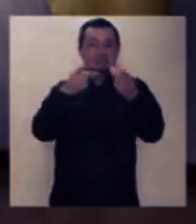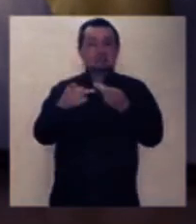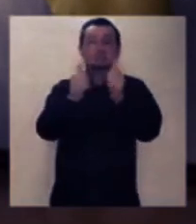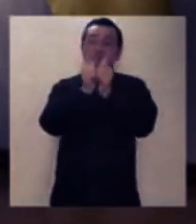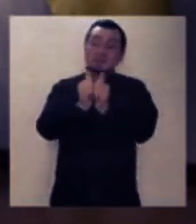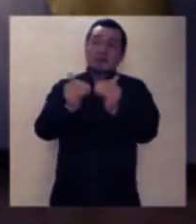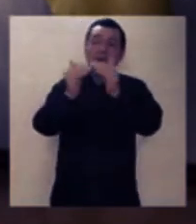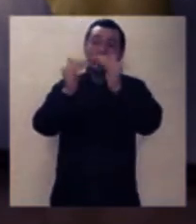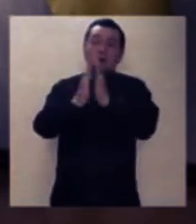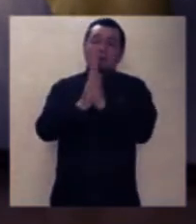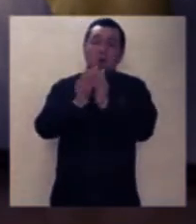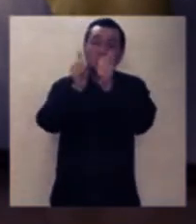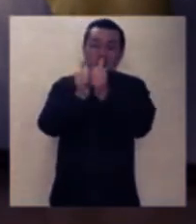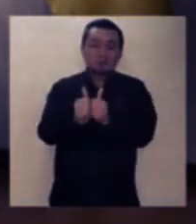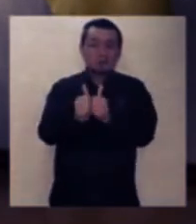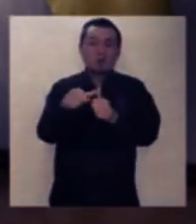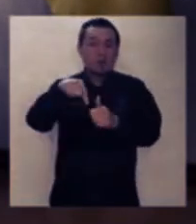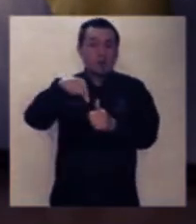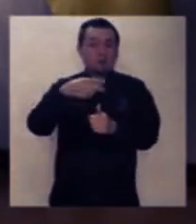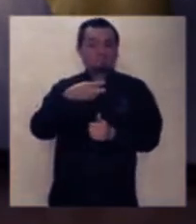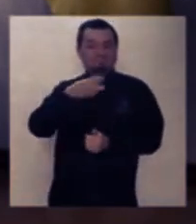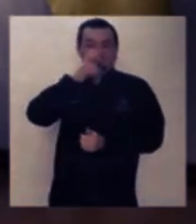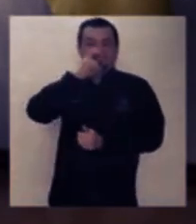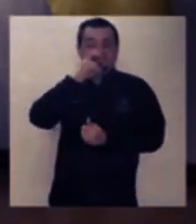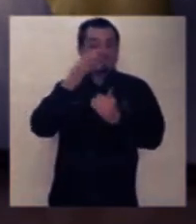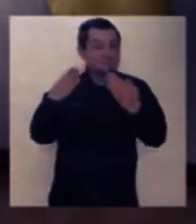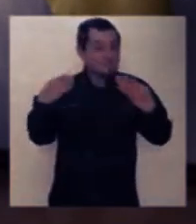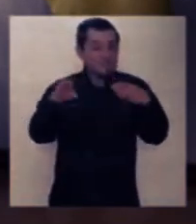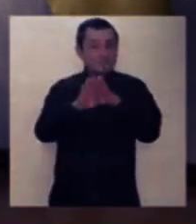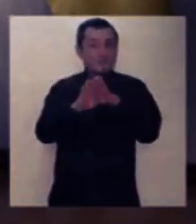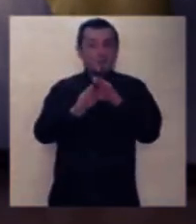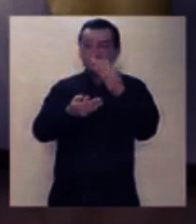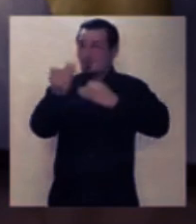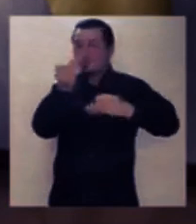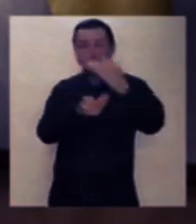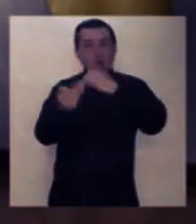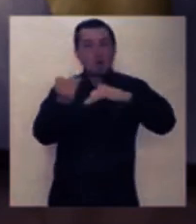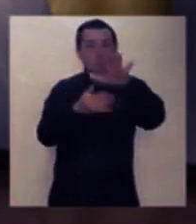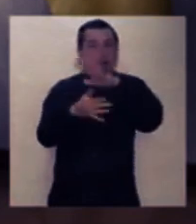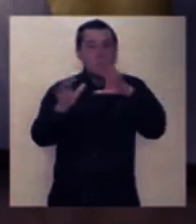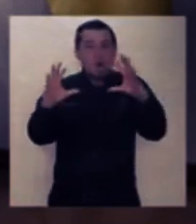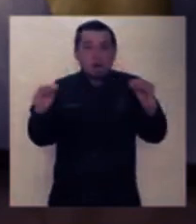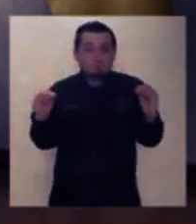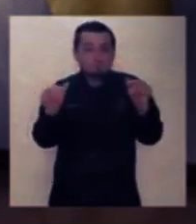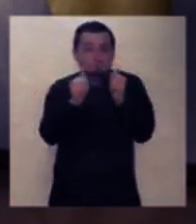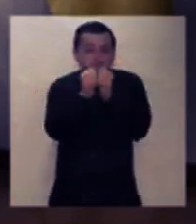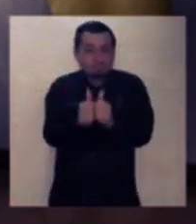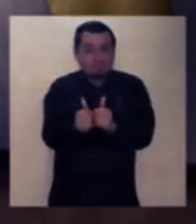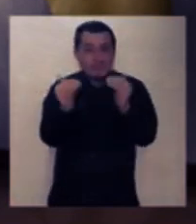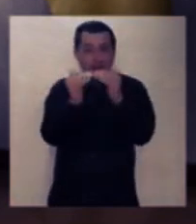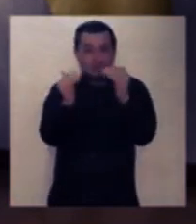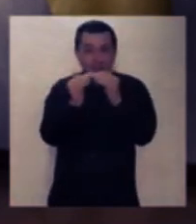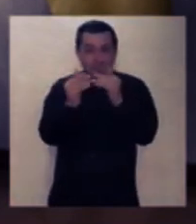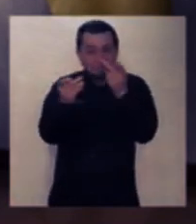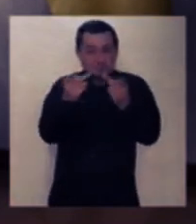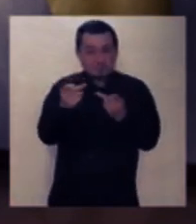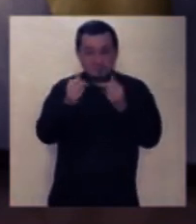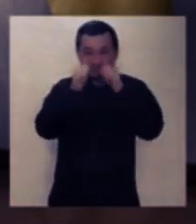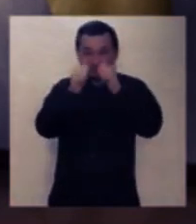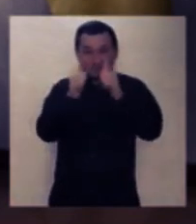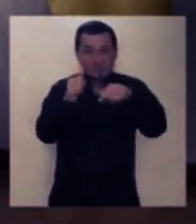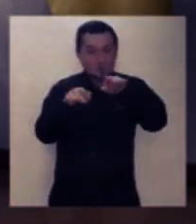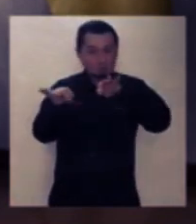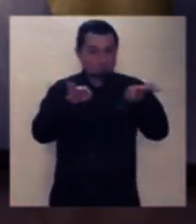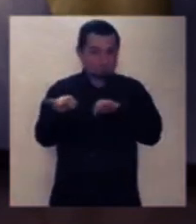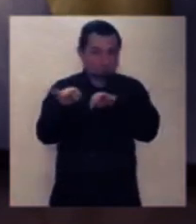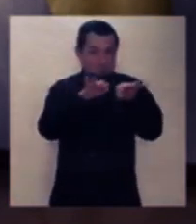en la primera etapa de aislamiento social. Significaría cerrar toda la industria, el comercio y los servicios.